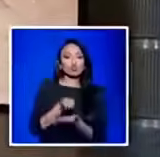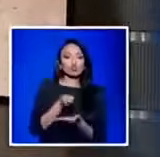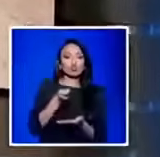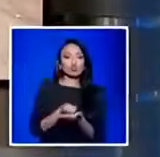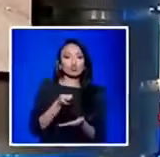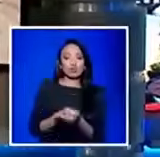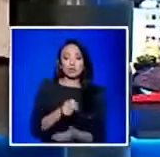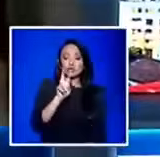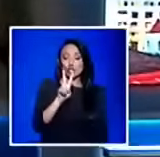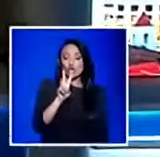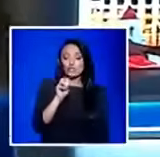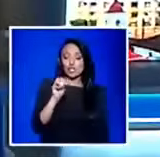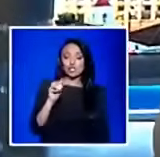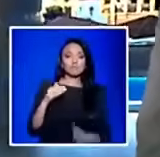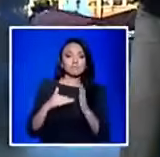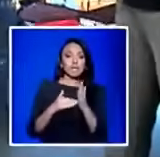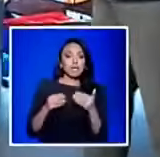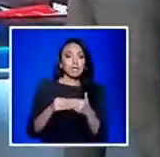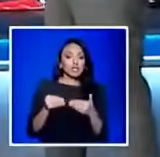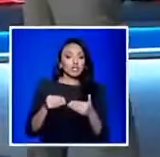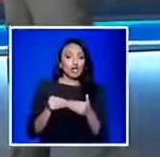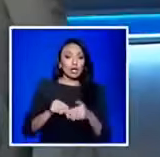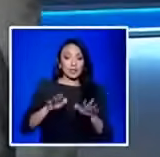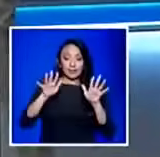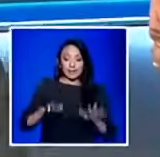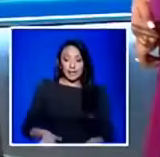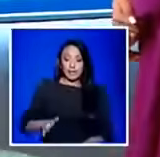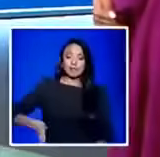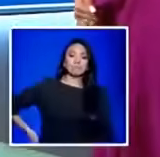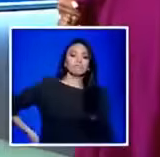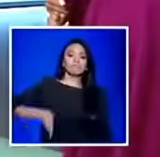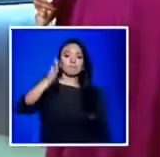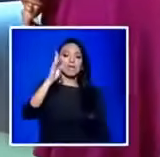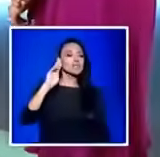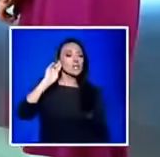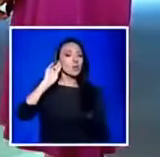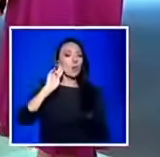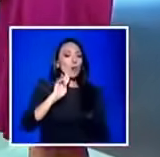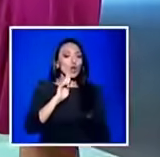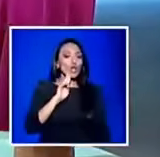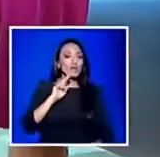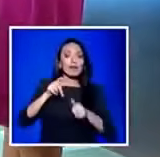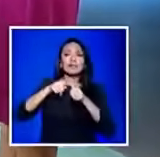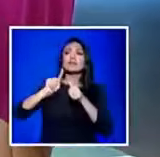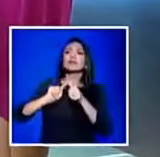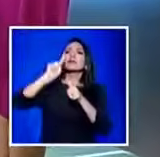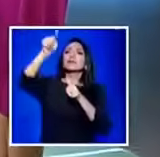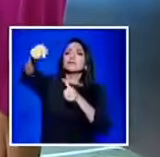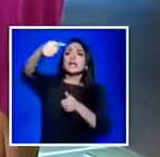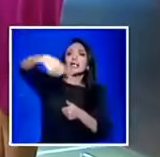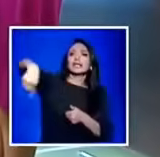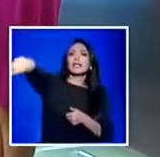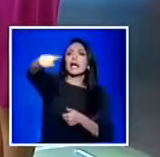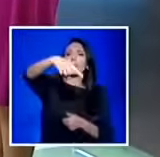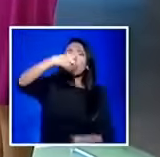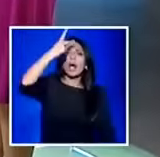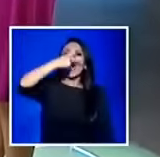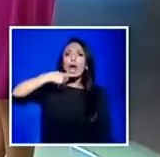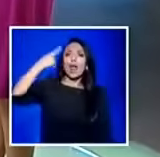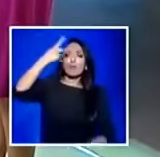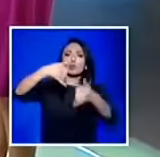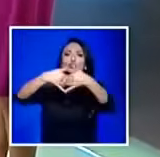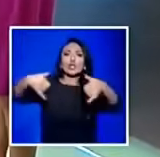más de $200,000 y sobre todo estará ubicado acá en la avenida Simón Bolívar, muy cerca del intercambiador de